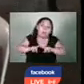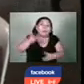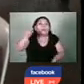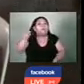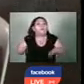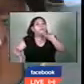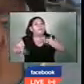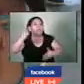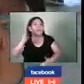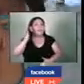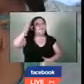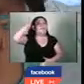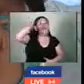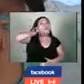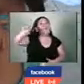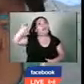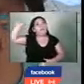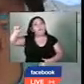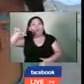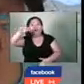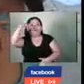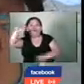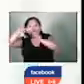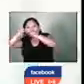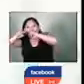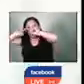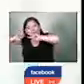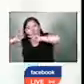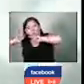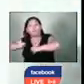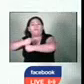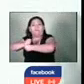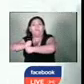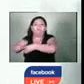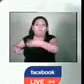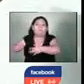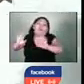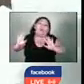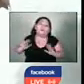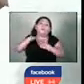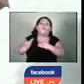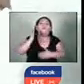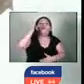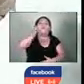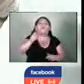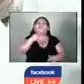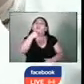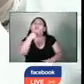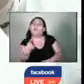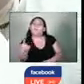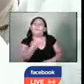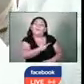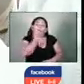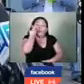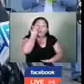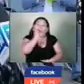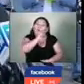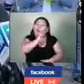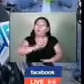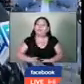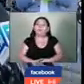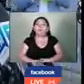descarta que mediante el avance de estudios, dicha medida pueda ser aplicada, sobre todo para personas con enfermedades graves.